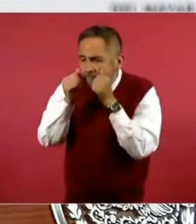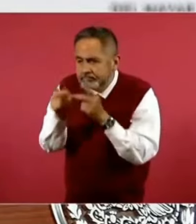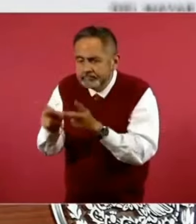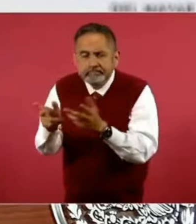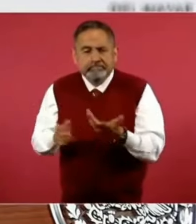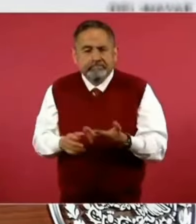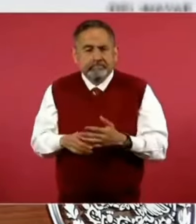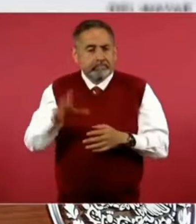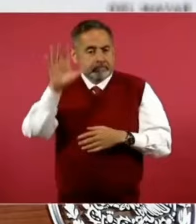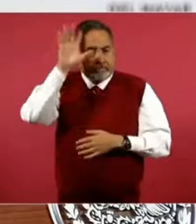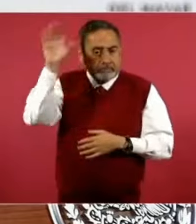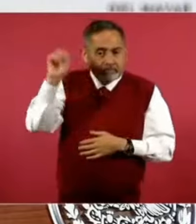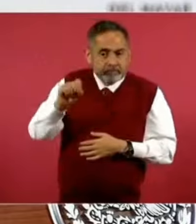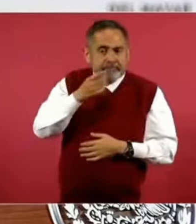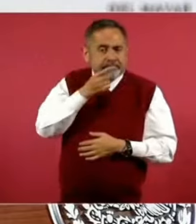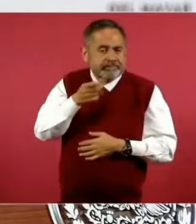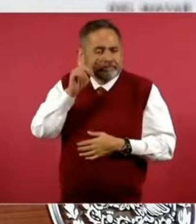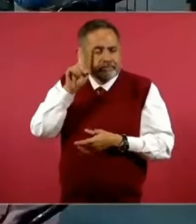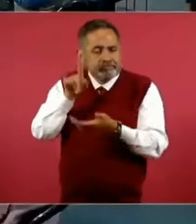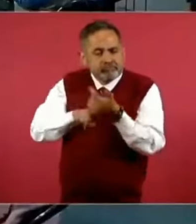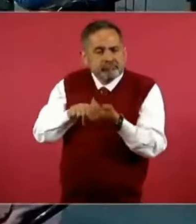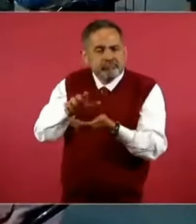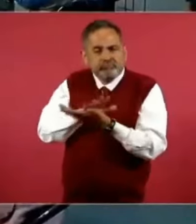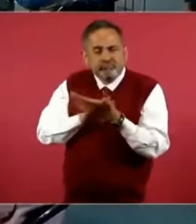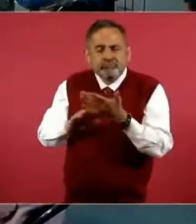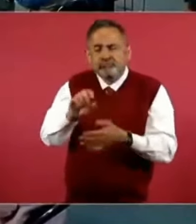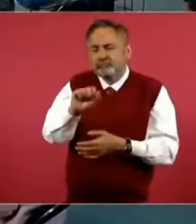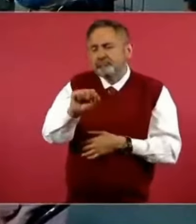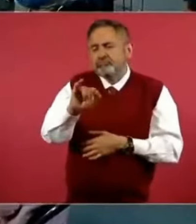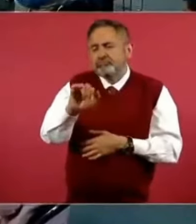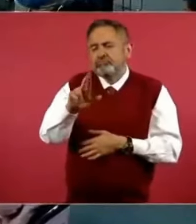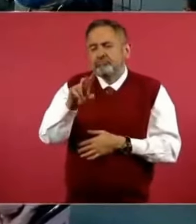decía Morelos, siervos de la nación.